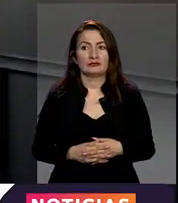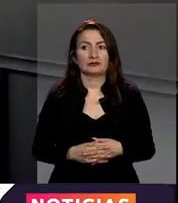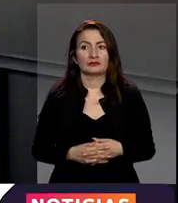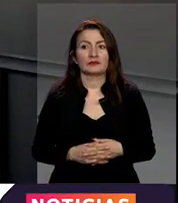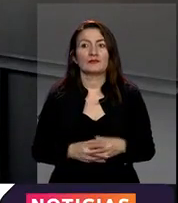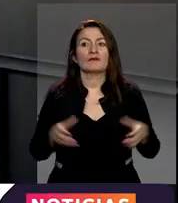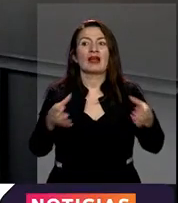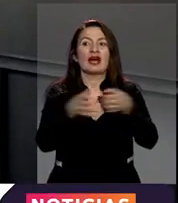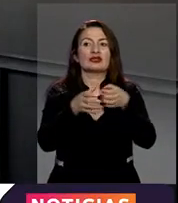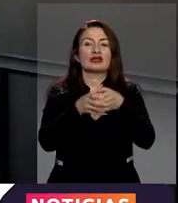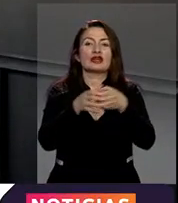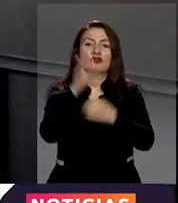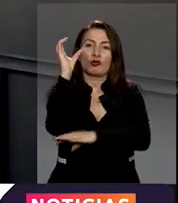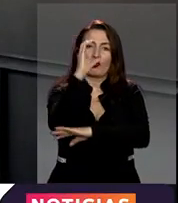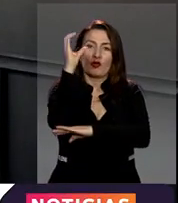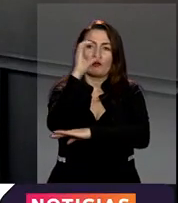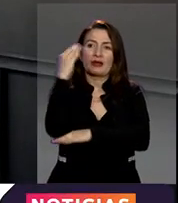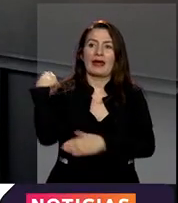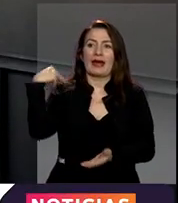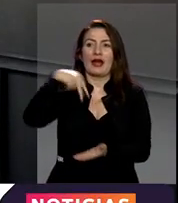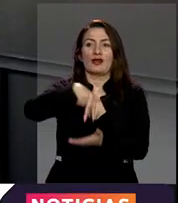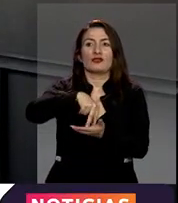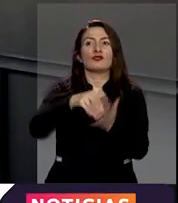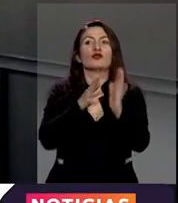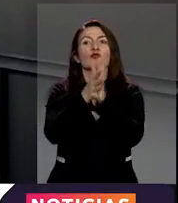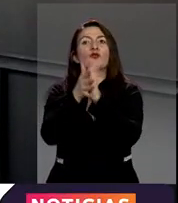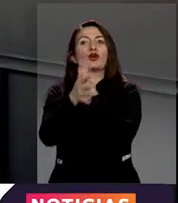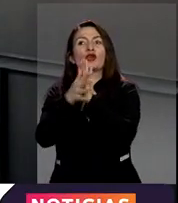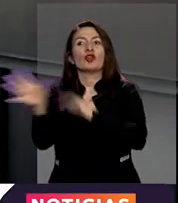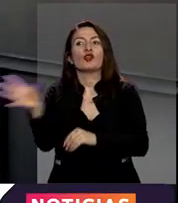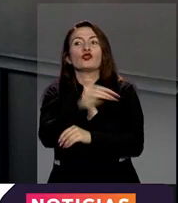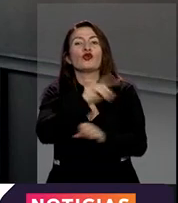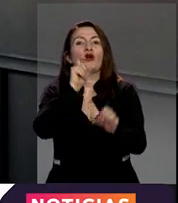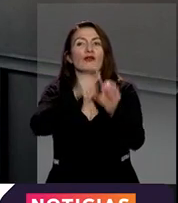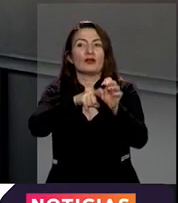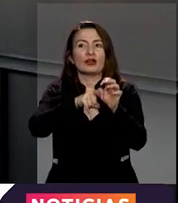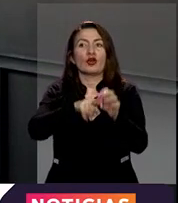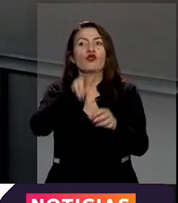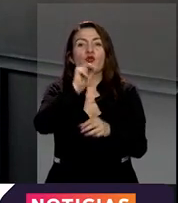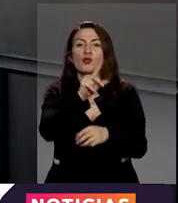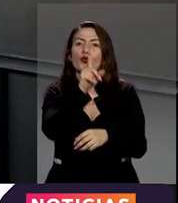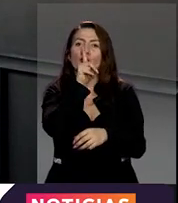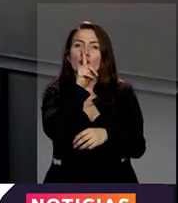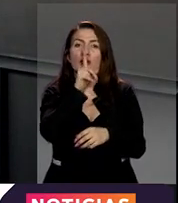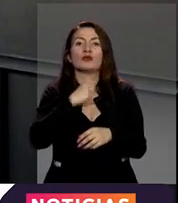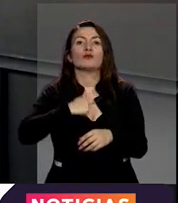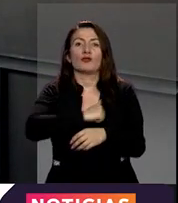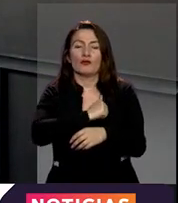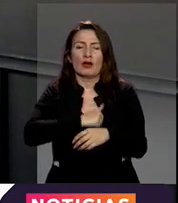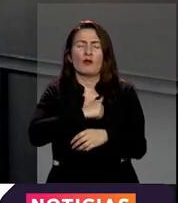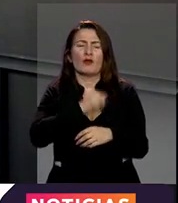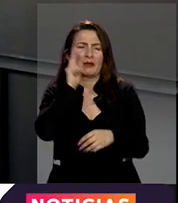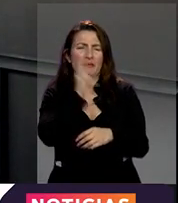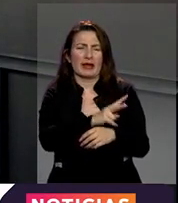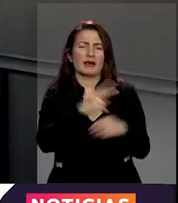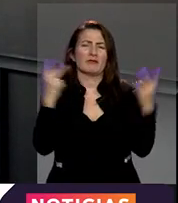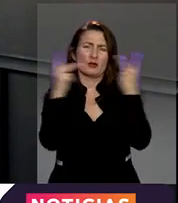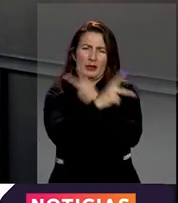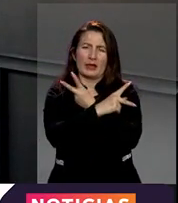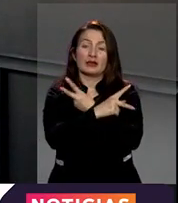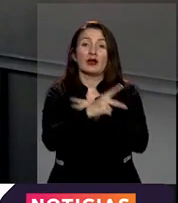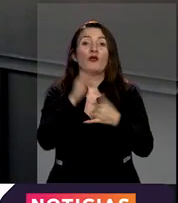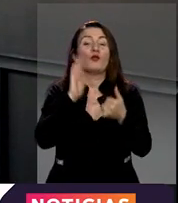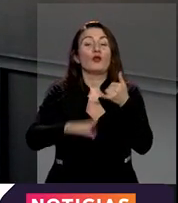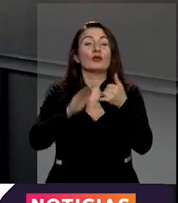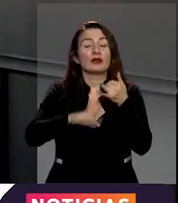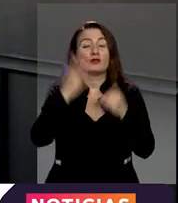Y la Asociación Colombiana de Actores emitió un comunicado en el que le pide a sus afiliados no guardar silencio frente a los hechos de violencia que se han presentado en los